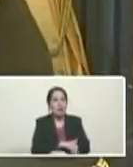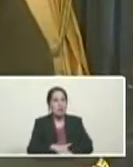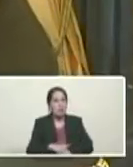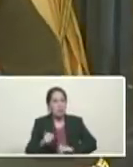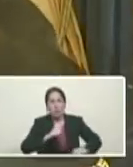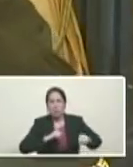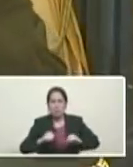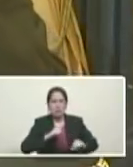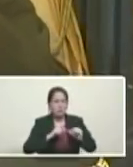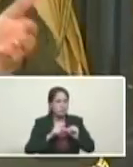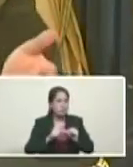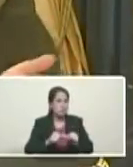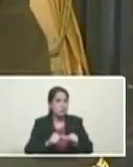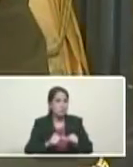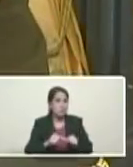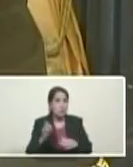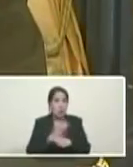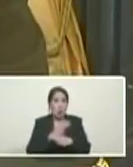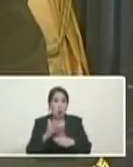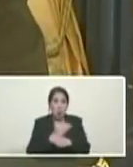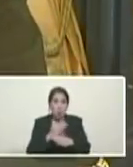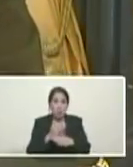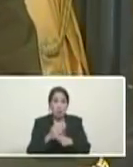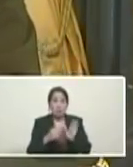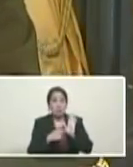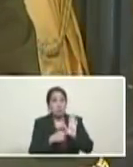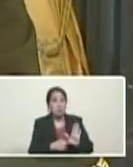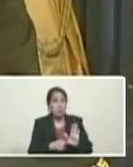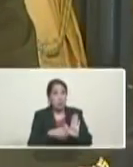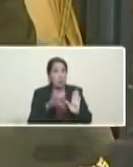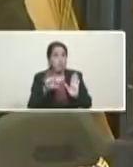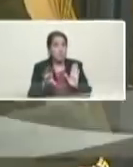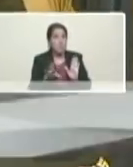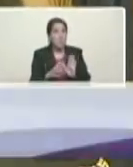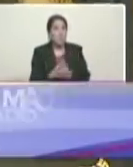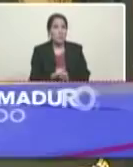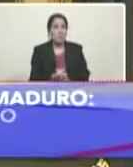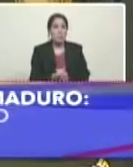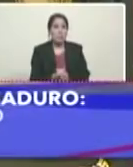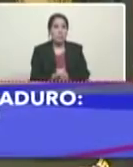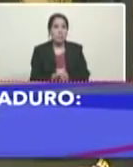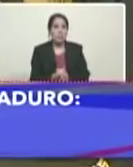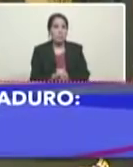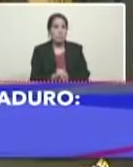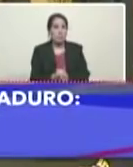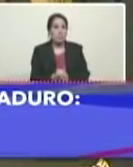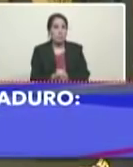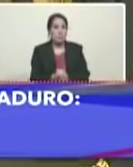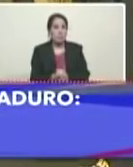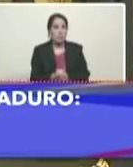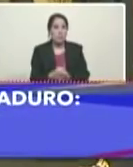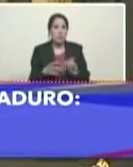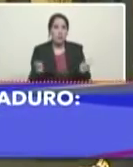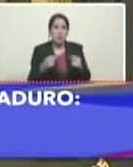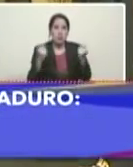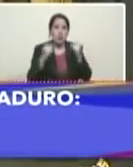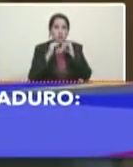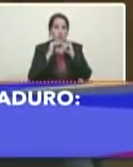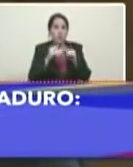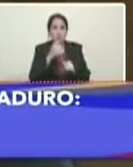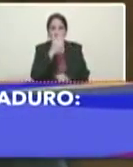en movilización permanente puedes compartir con el país entero compañera alcaldesa de caracas estas informaciones por favor